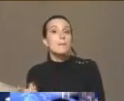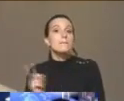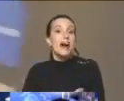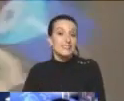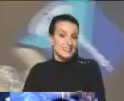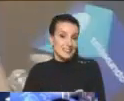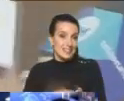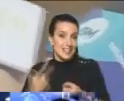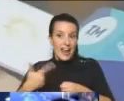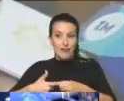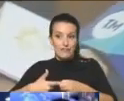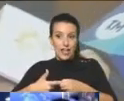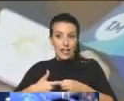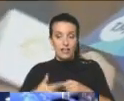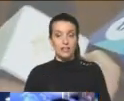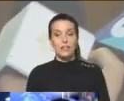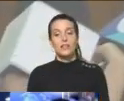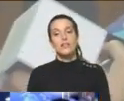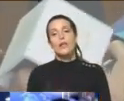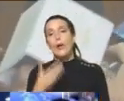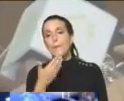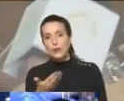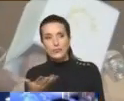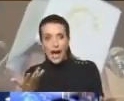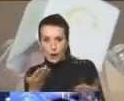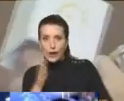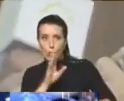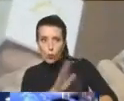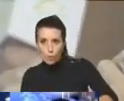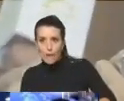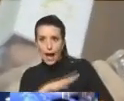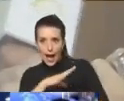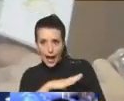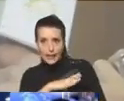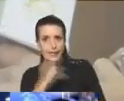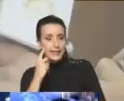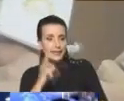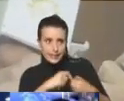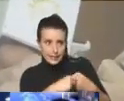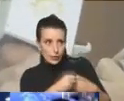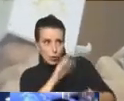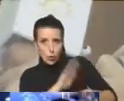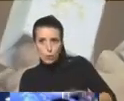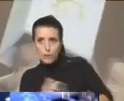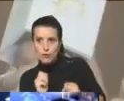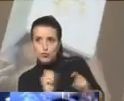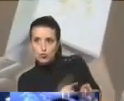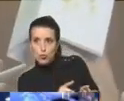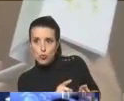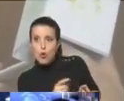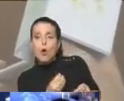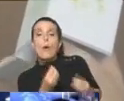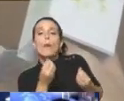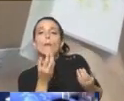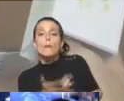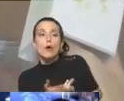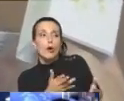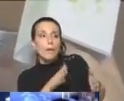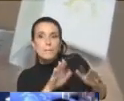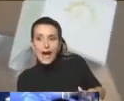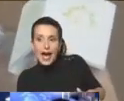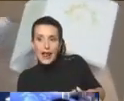tener directas en este caso del gremio que tomó esta determinación con un tiempo tan